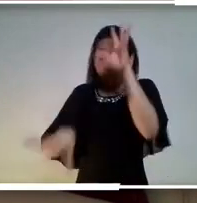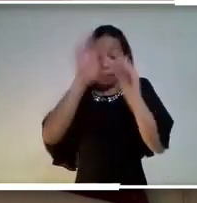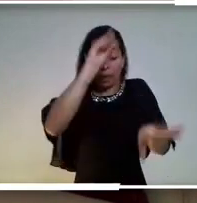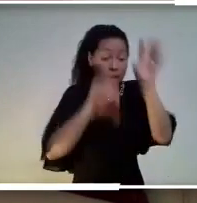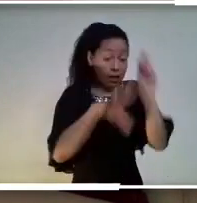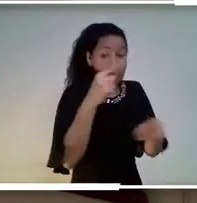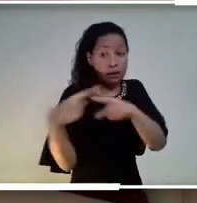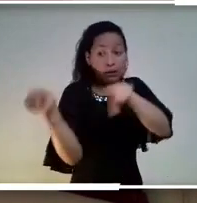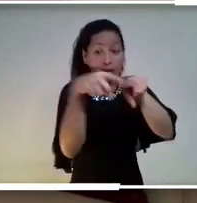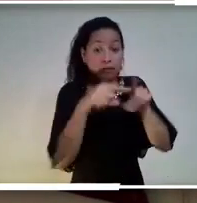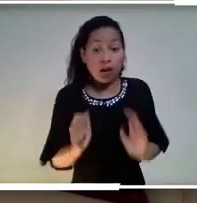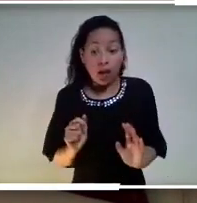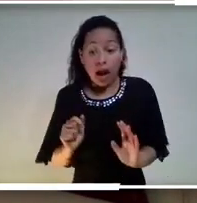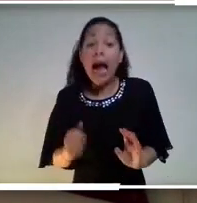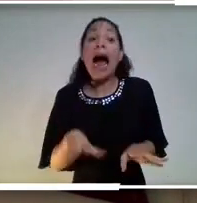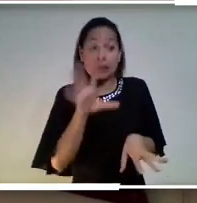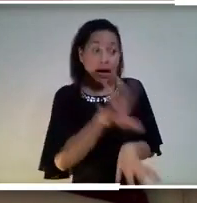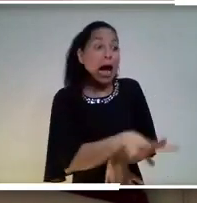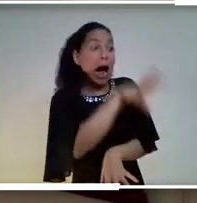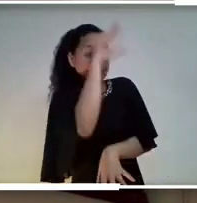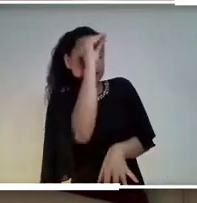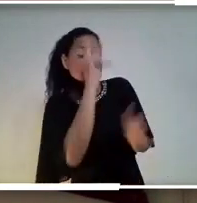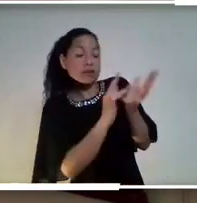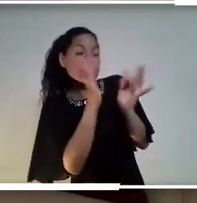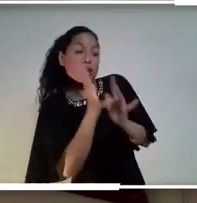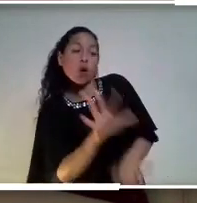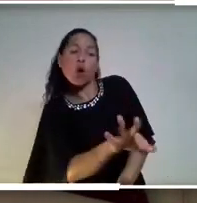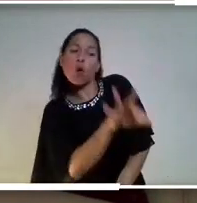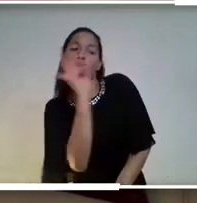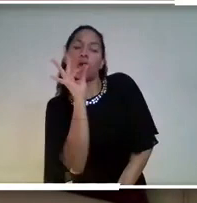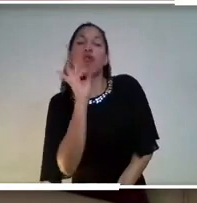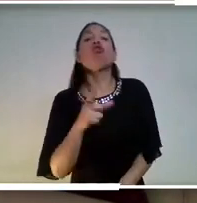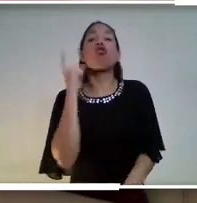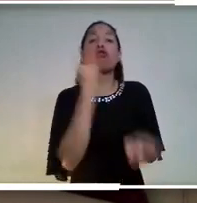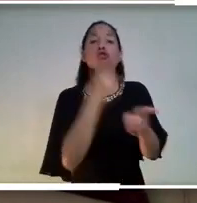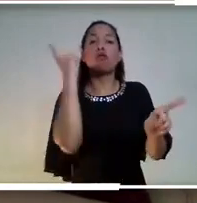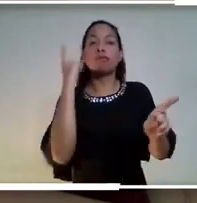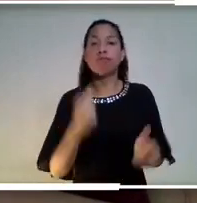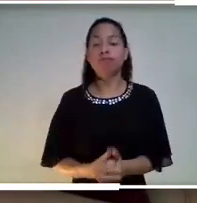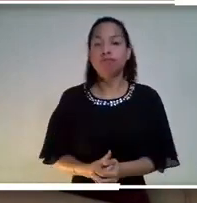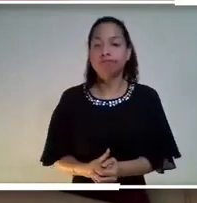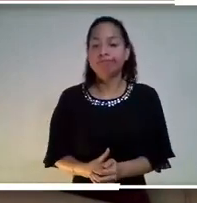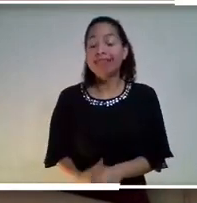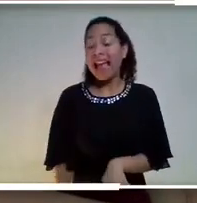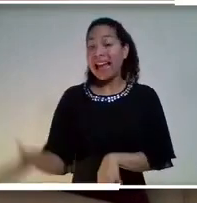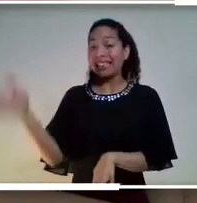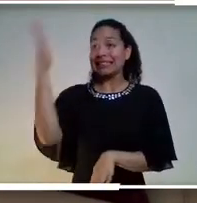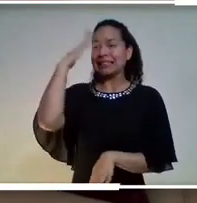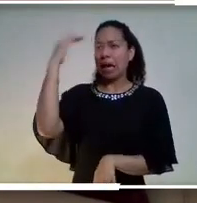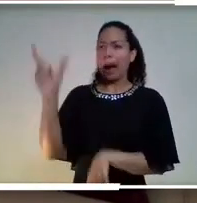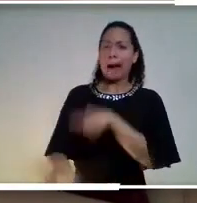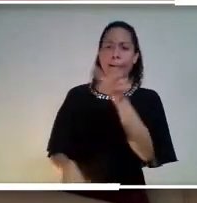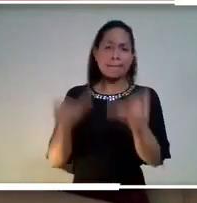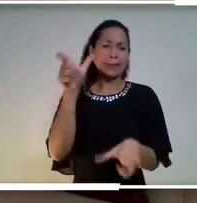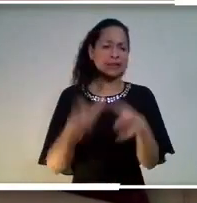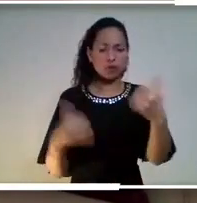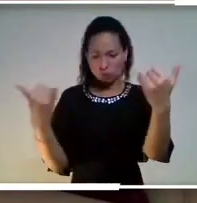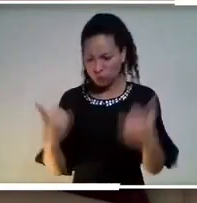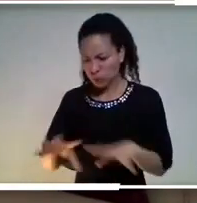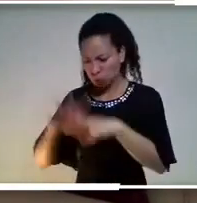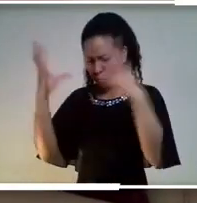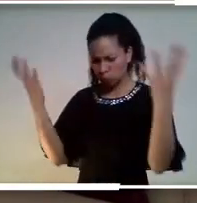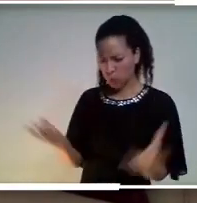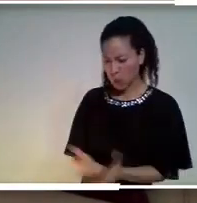ahora la visión correcta si hay una explosión de interés por lo sobrenatural espiritismo ocultismo